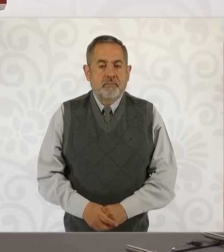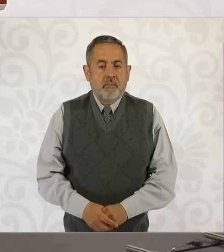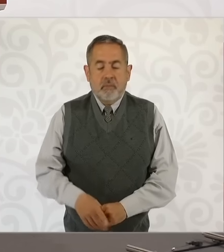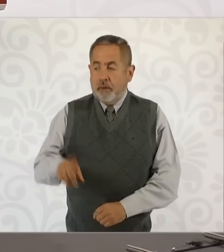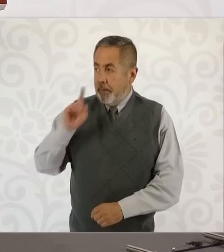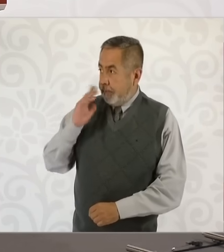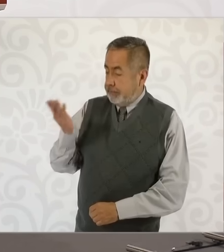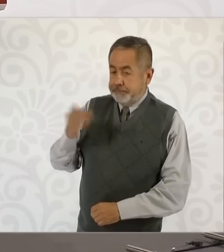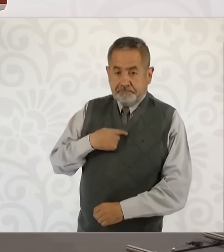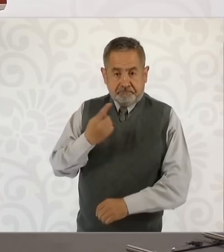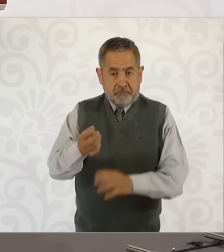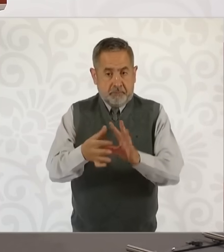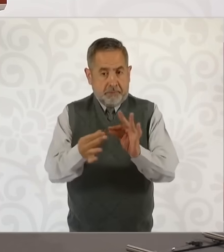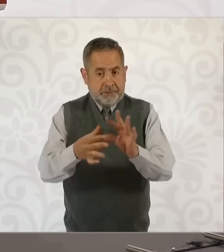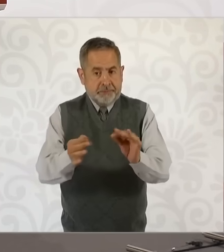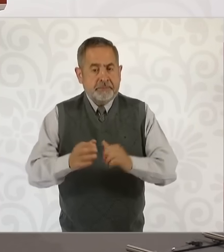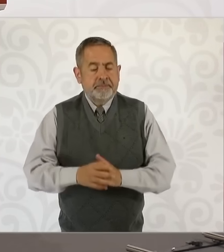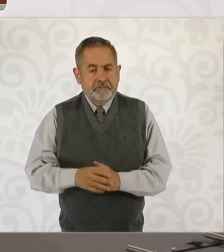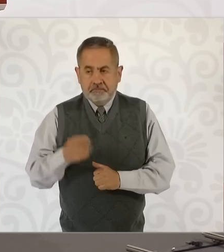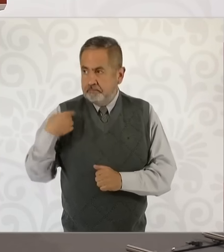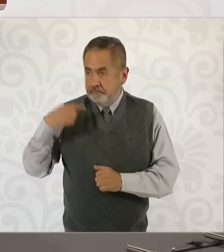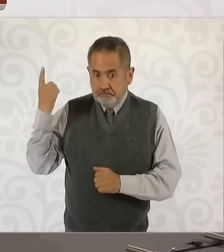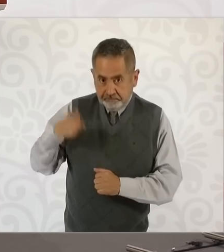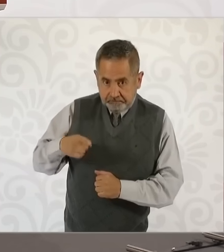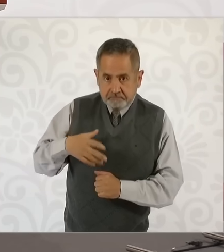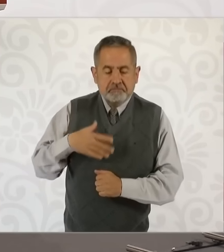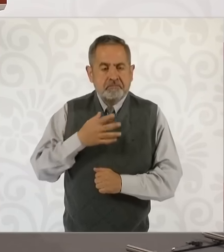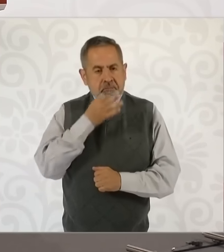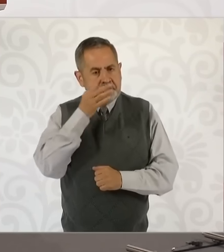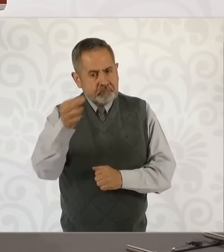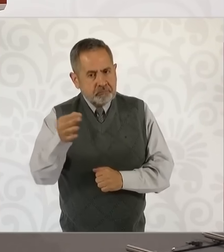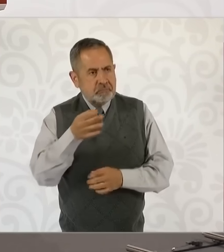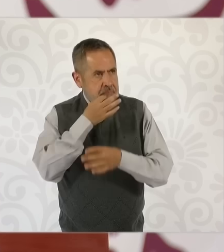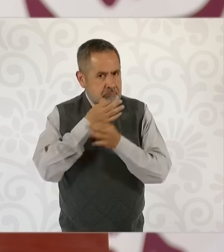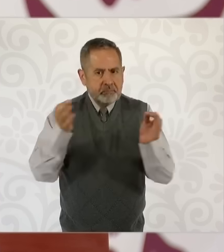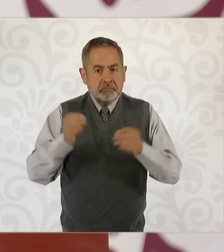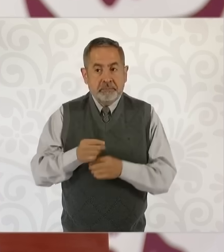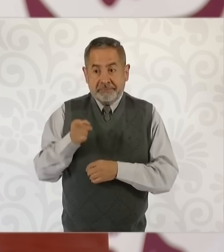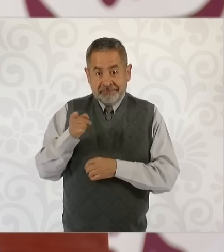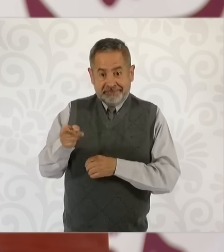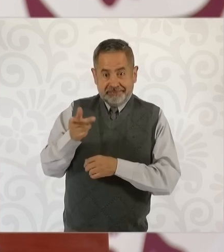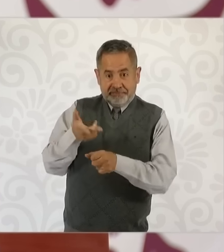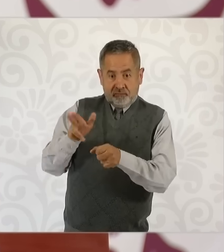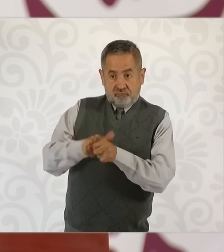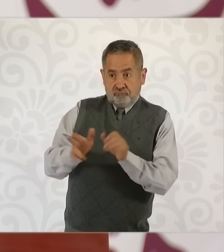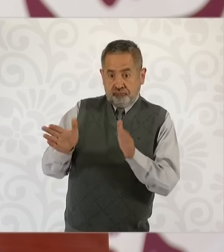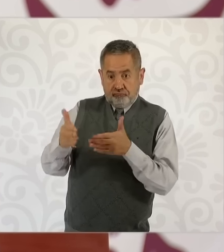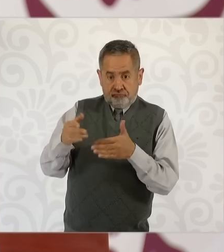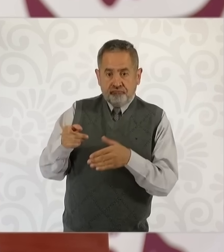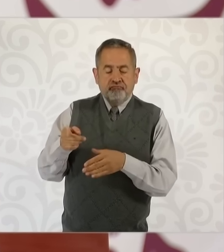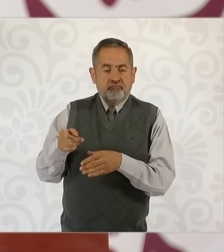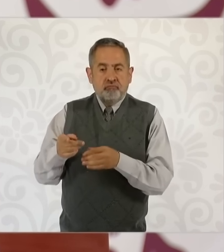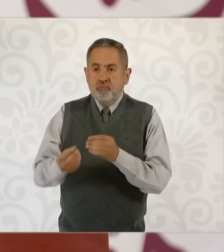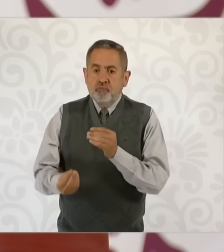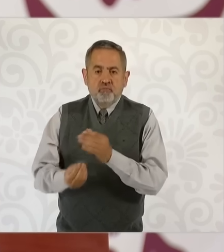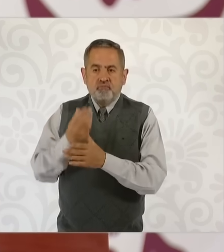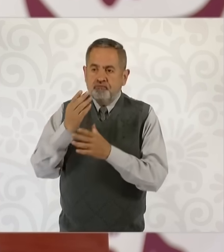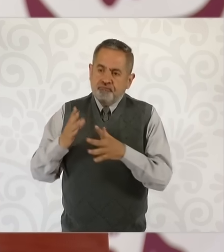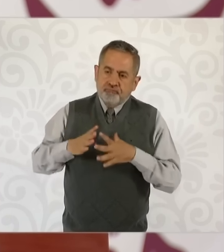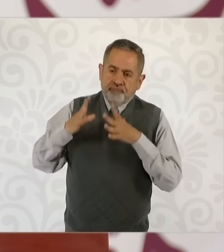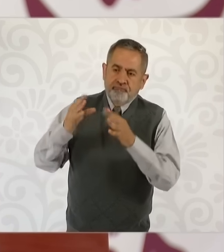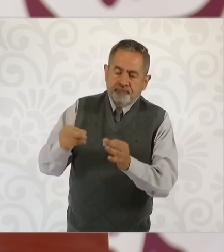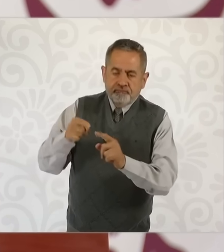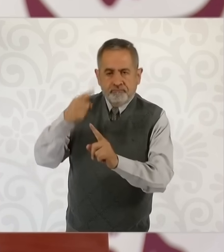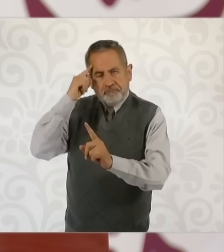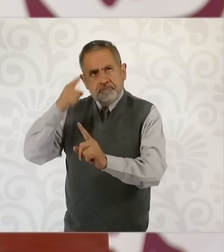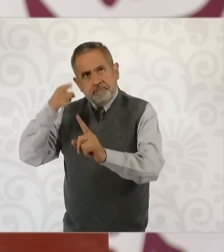Presidenta, solo comentar que, como usted nos ha instruido, informarles que este centro de salud nace con un conjunto de metas importantes